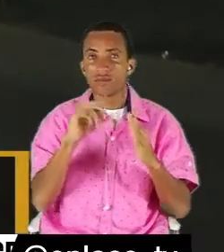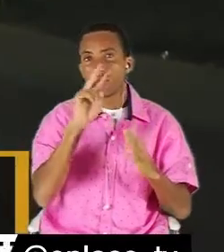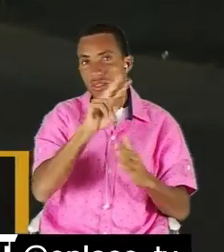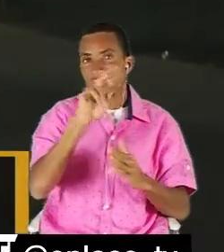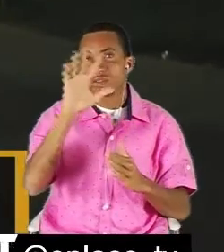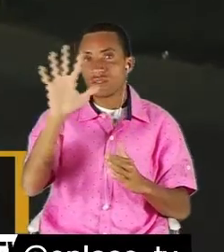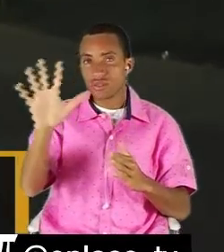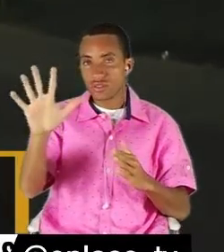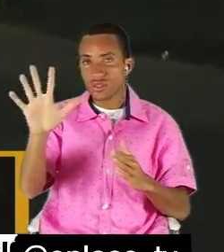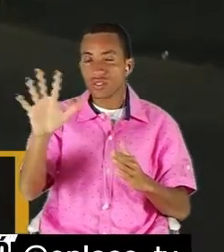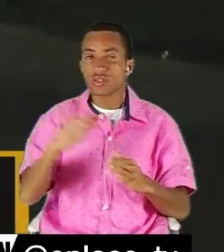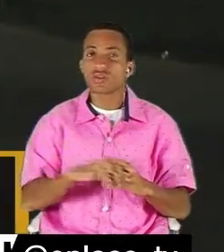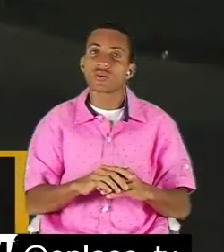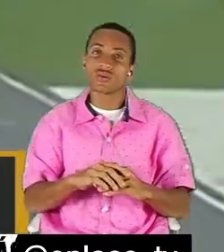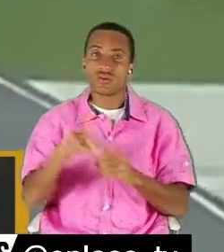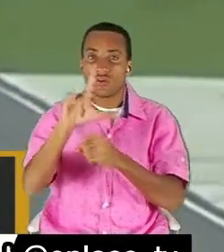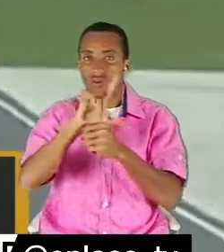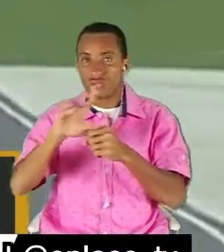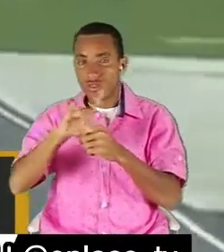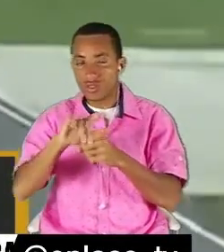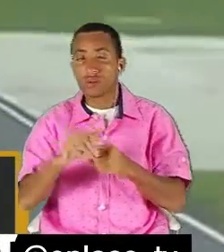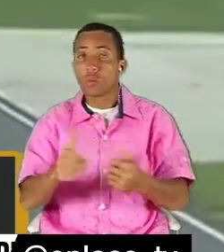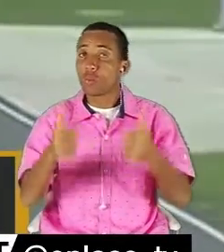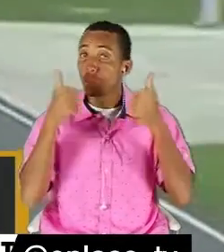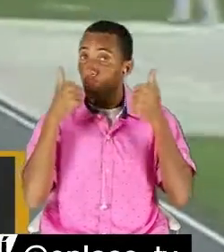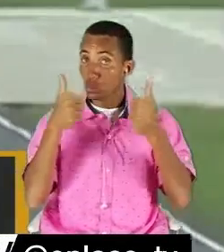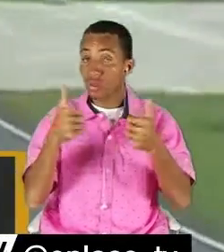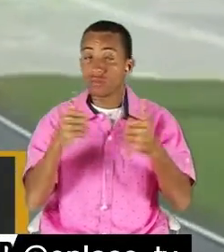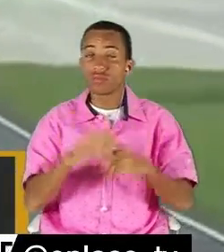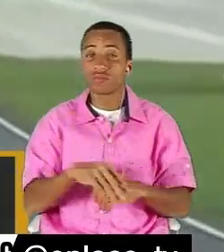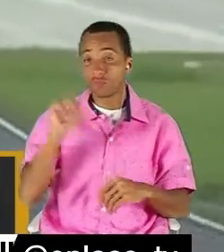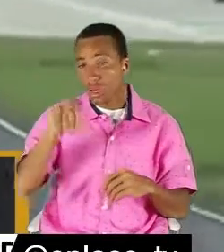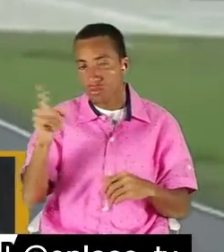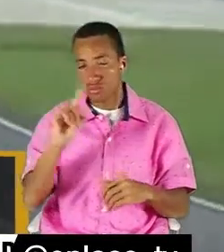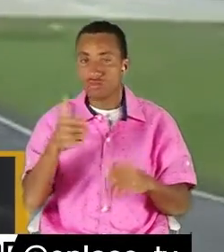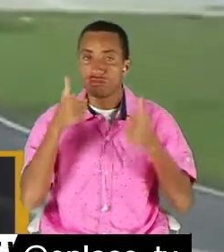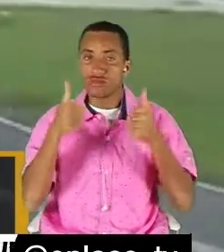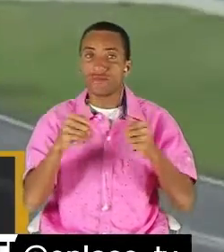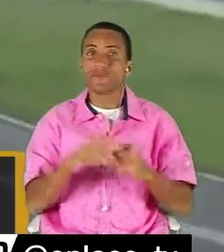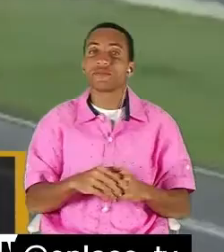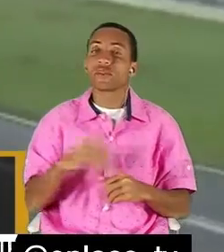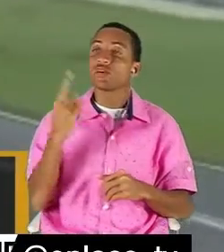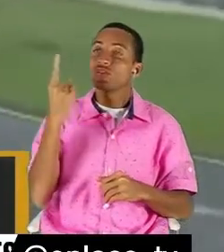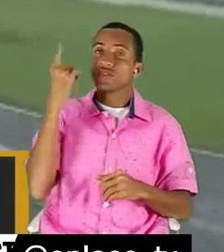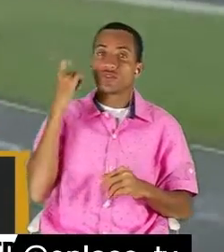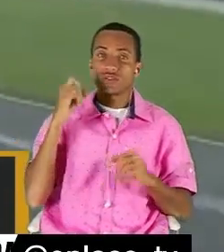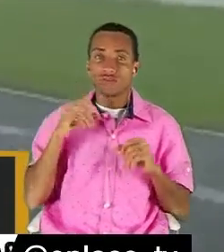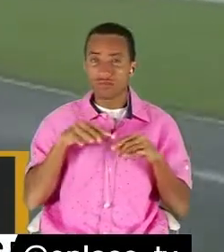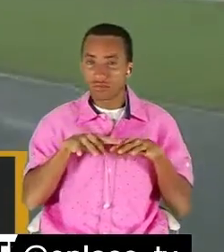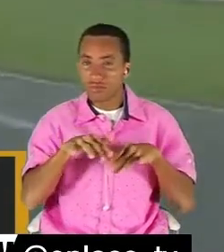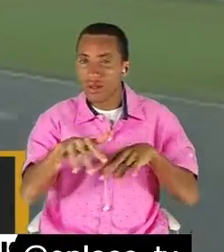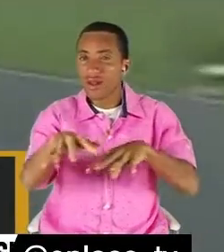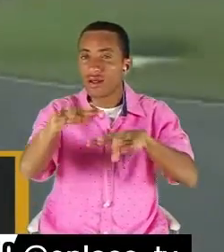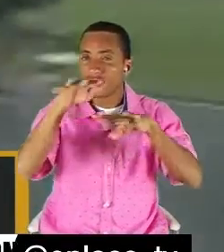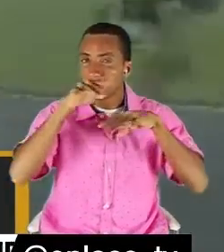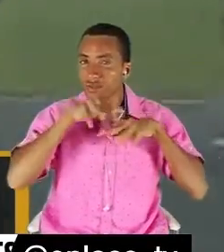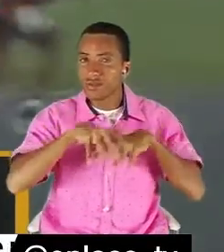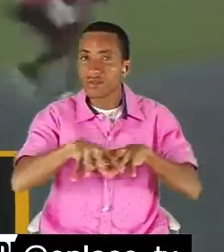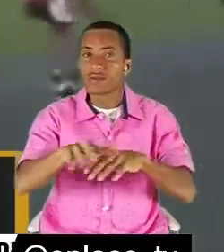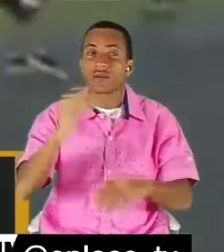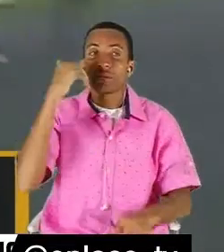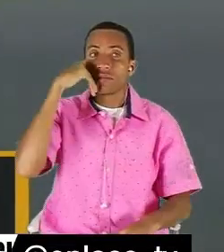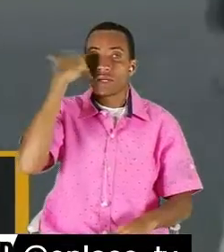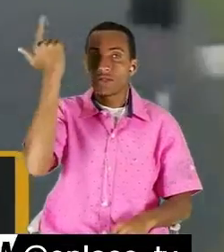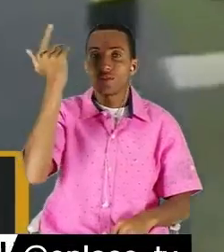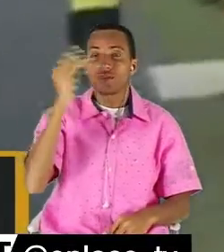O sea que no nos fue mal, nos fue muy bien. Ella en la maratón, ayer que fue la maratón, el deportista en la categoría mayores quedó de